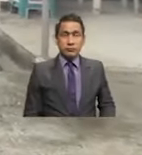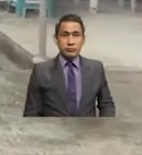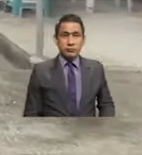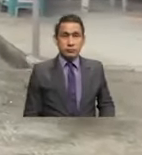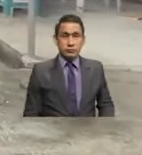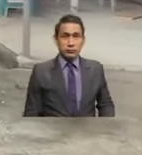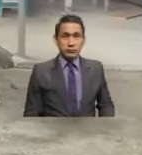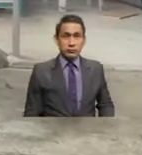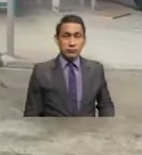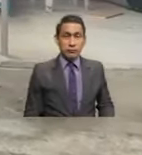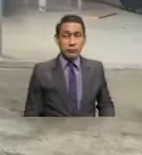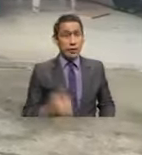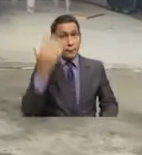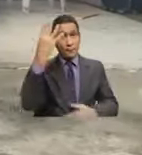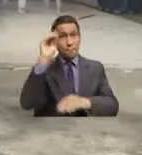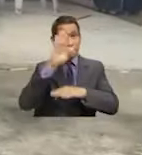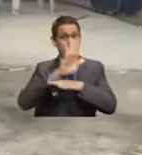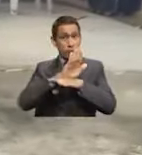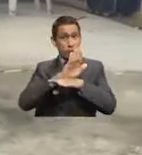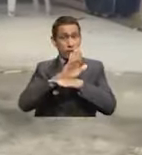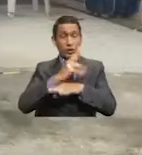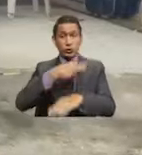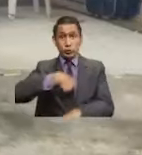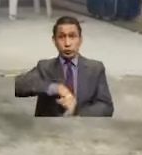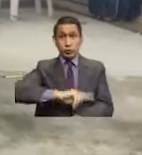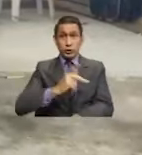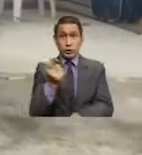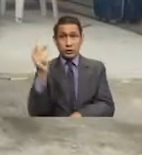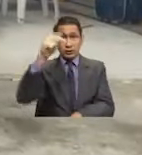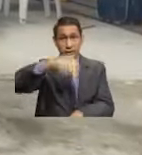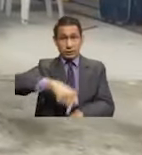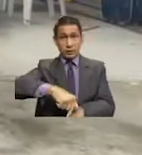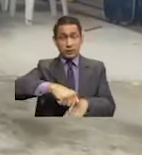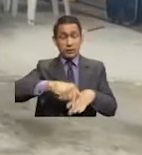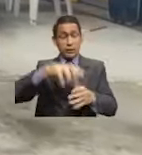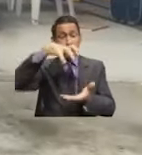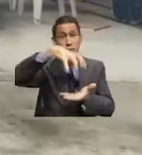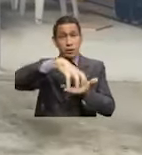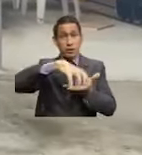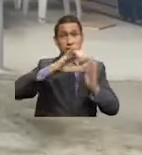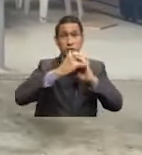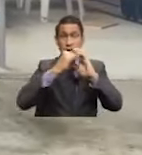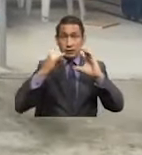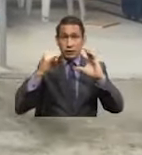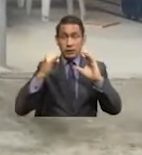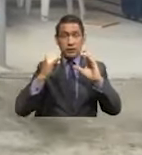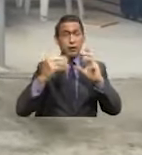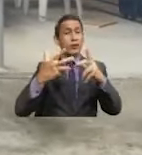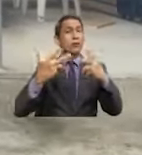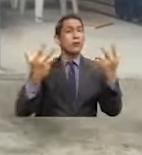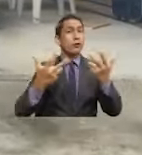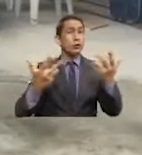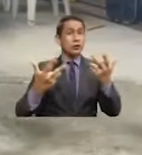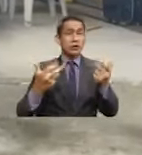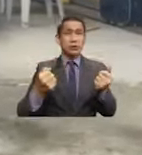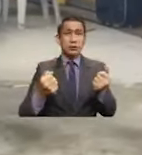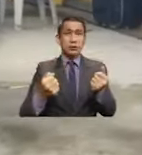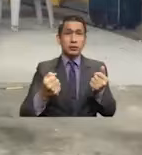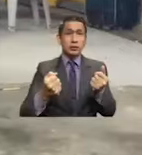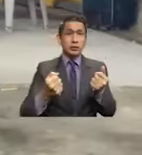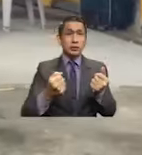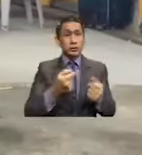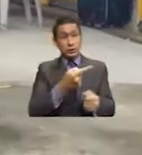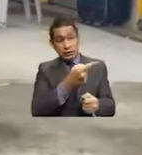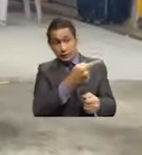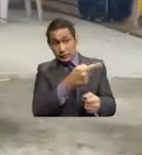Buenas tardes, amigos en Estudios Principales. Nos encontramos en el Cantón La Libertad, provincia de Santa Elena, donde un gremio de sastres